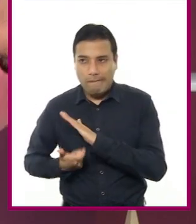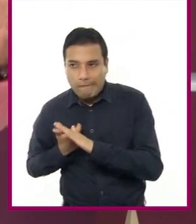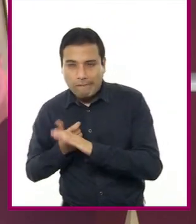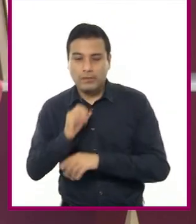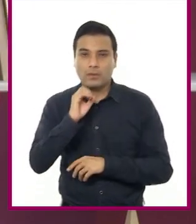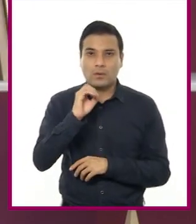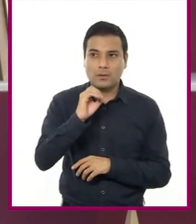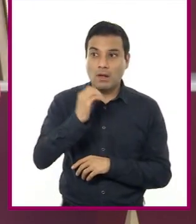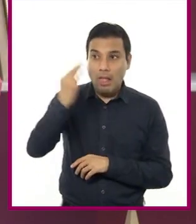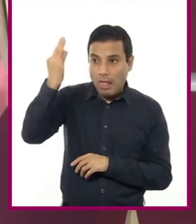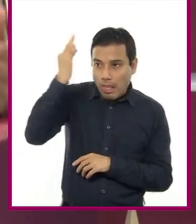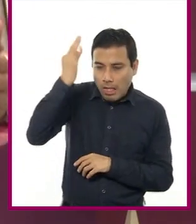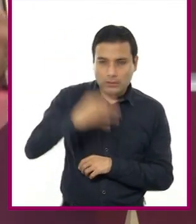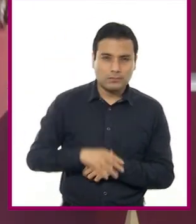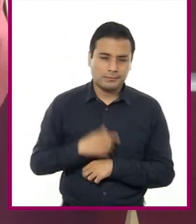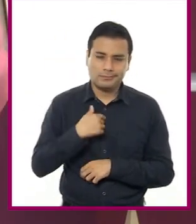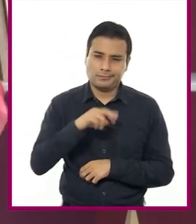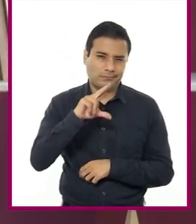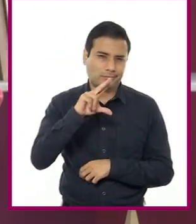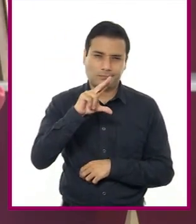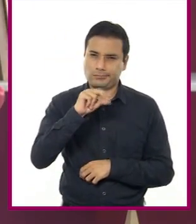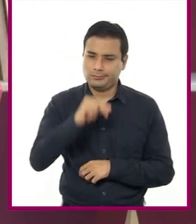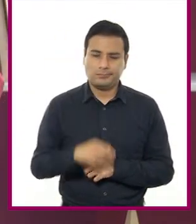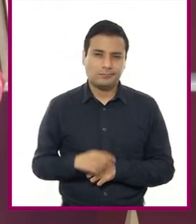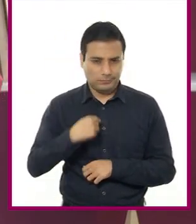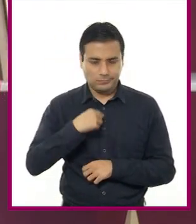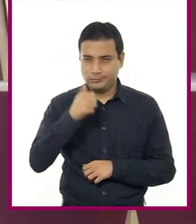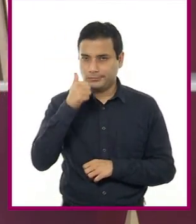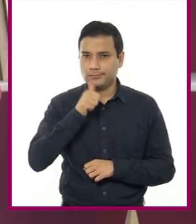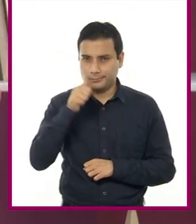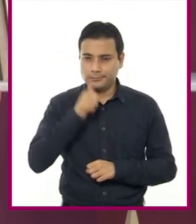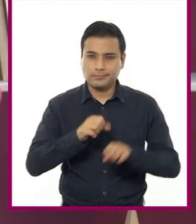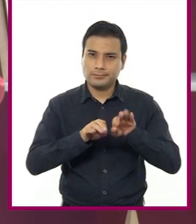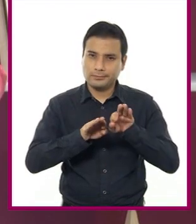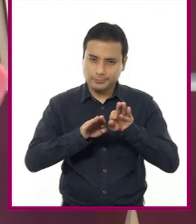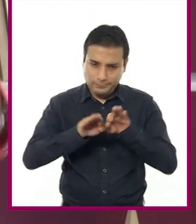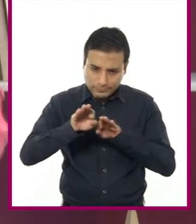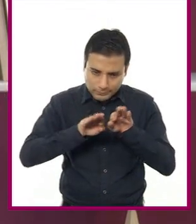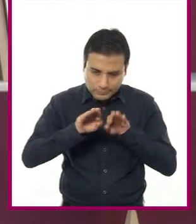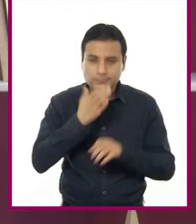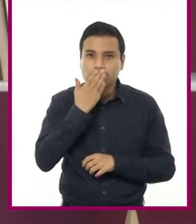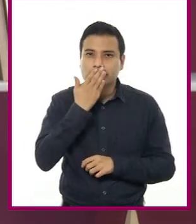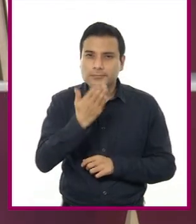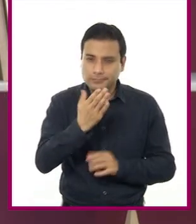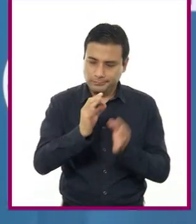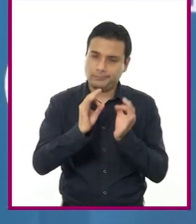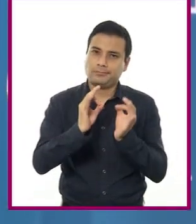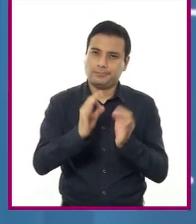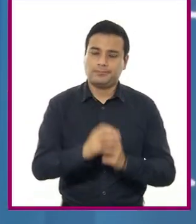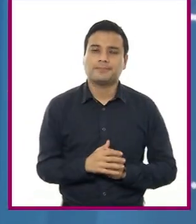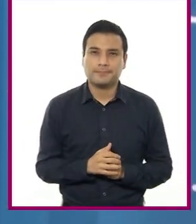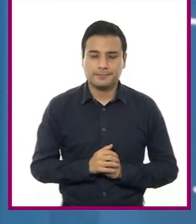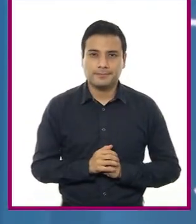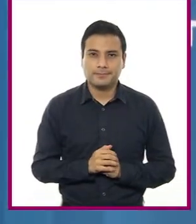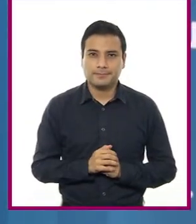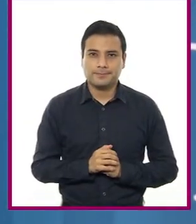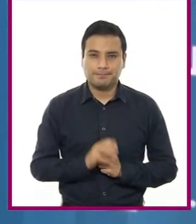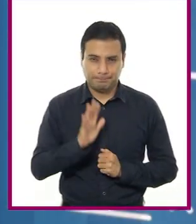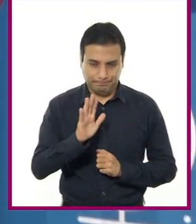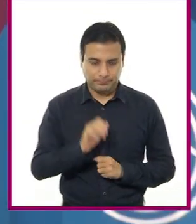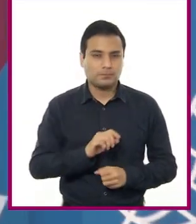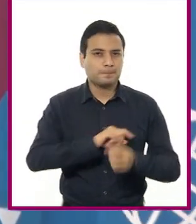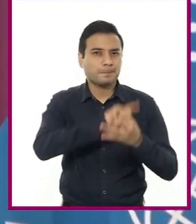prejuicios indebidos afecten el compromiso para tomar decisiones de manera objetiva. Se